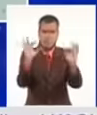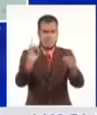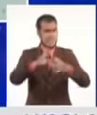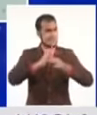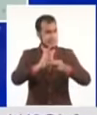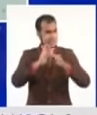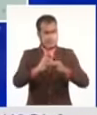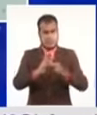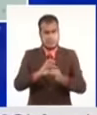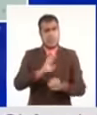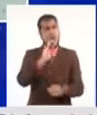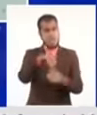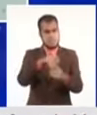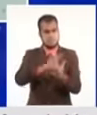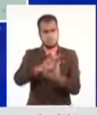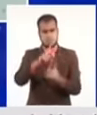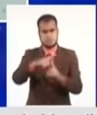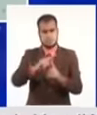toda la provincia.